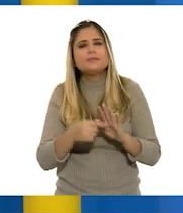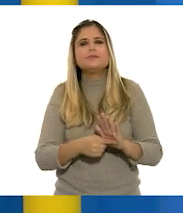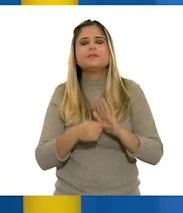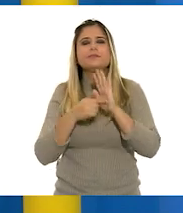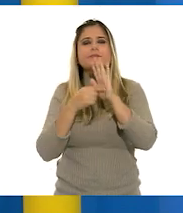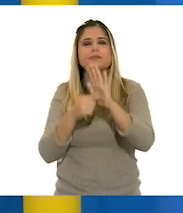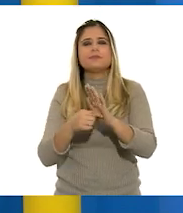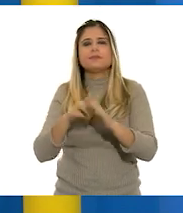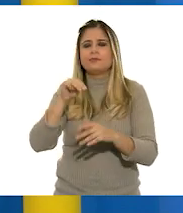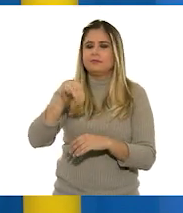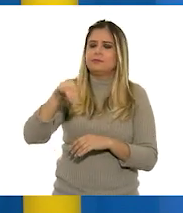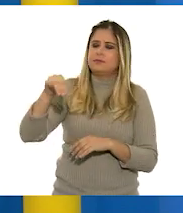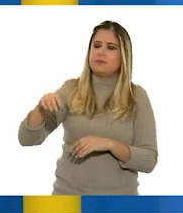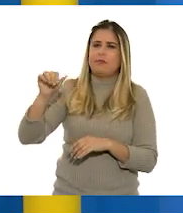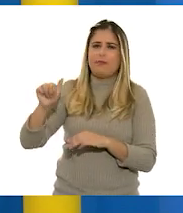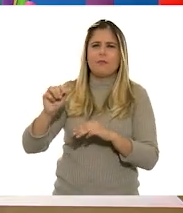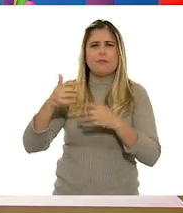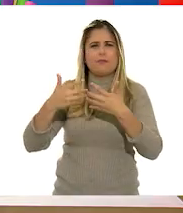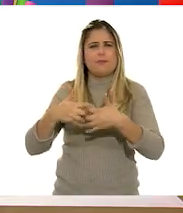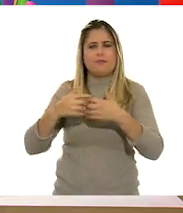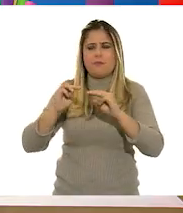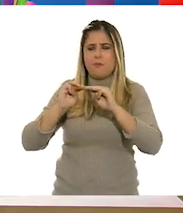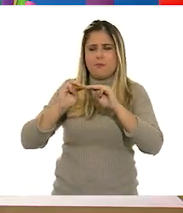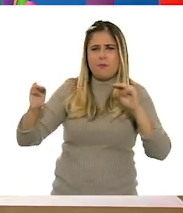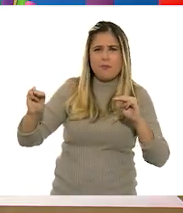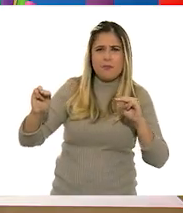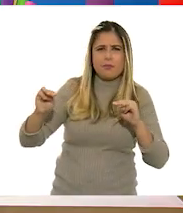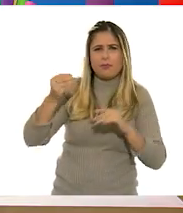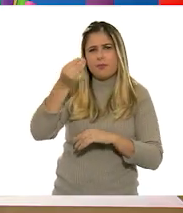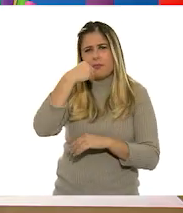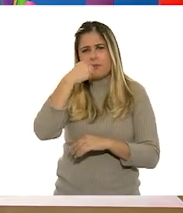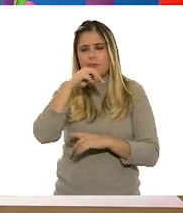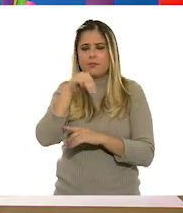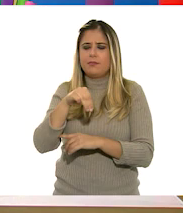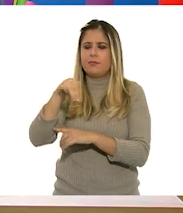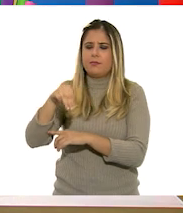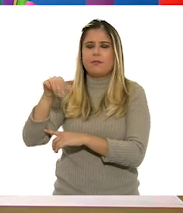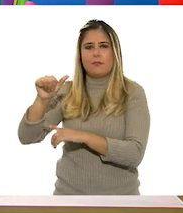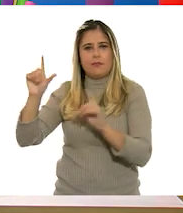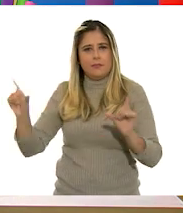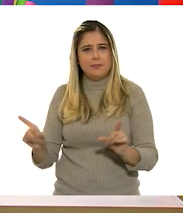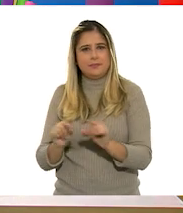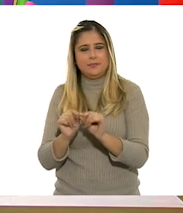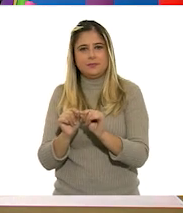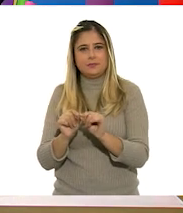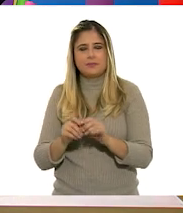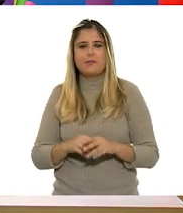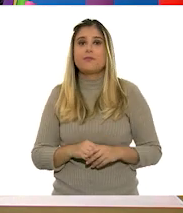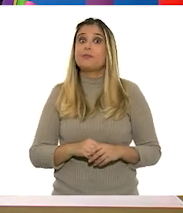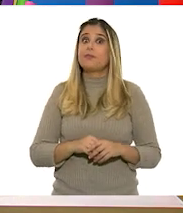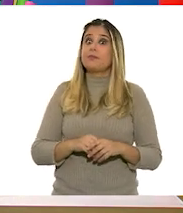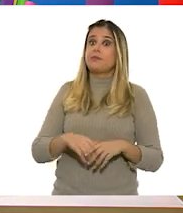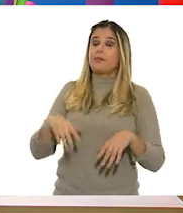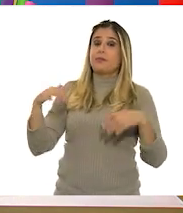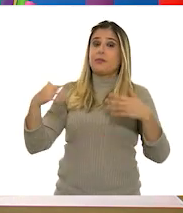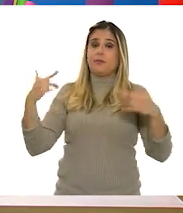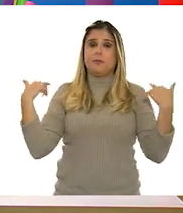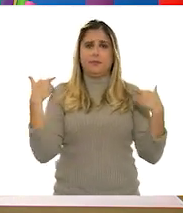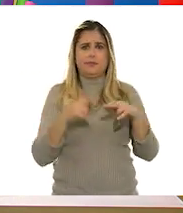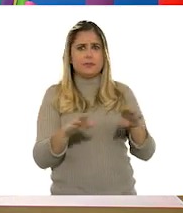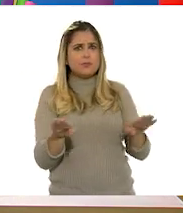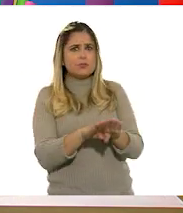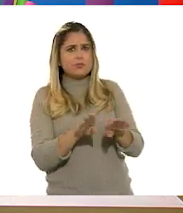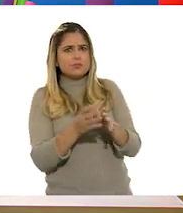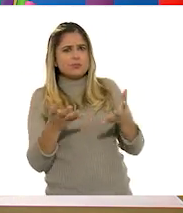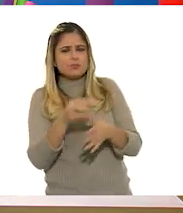máquina medidora de alimentos, denominada la MMA. Órale, profesor, y díganos, ¿cómo vamos a